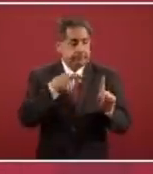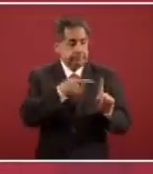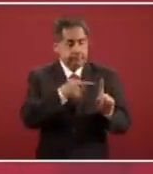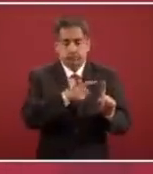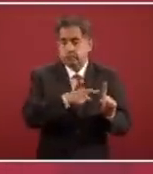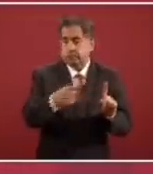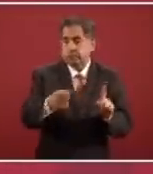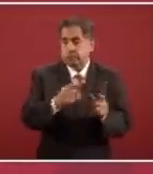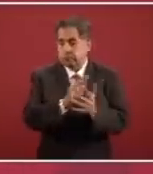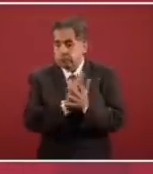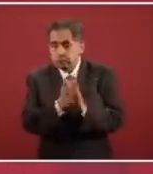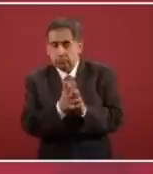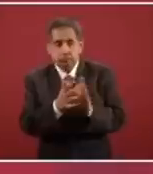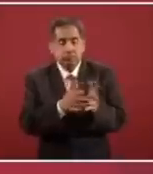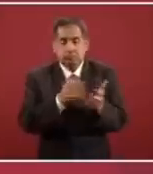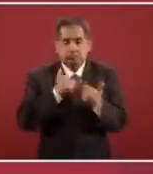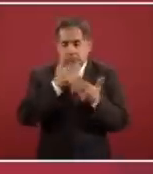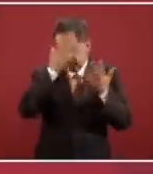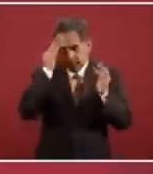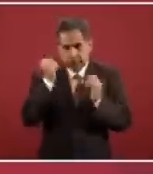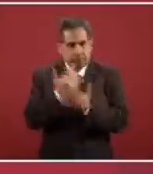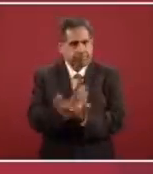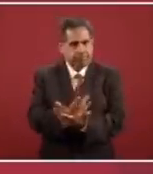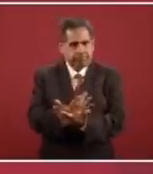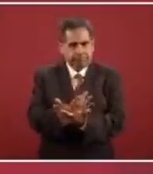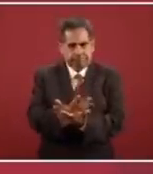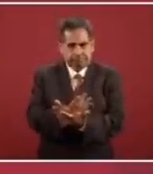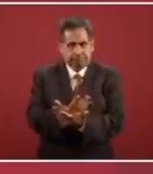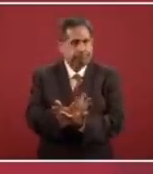involucrado. Eso hay que esperar